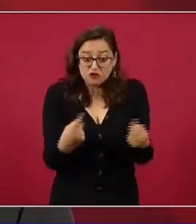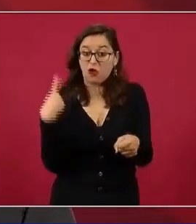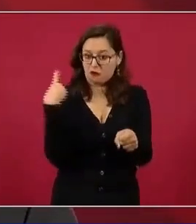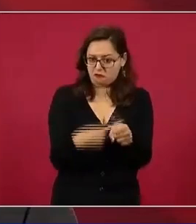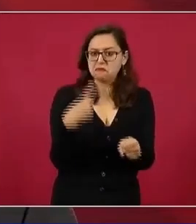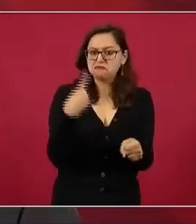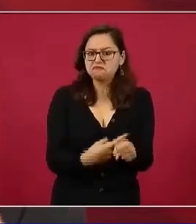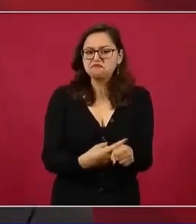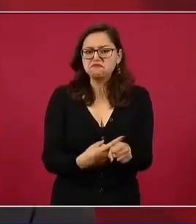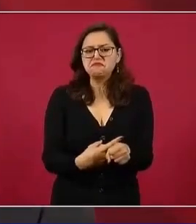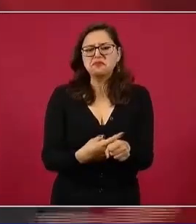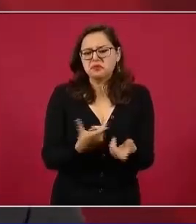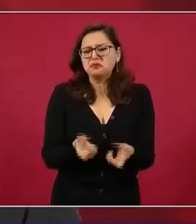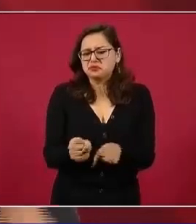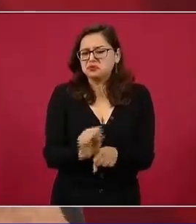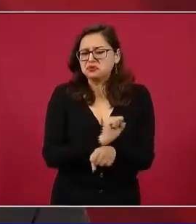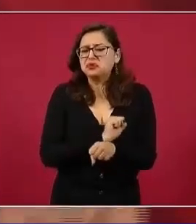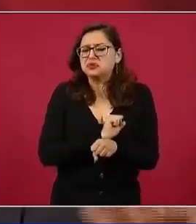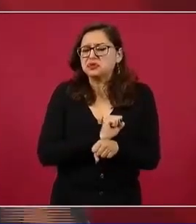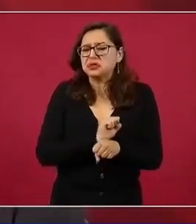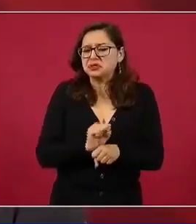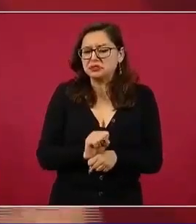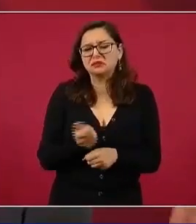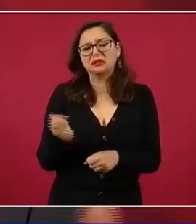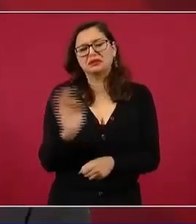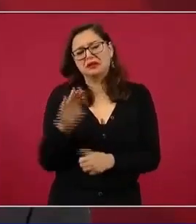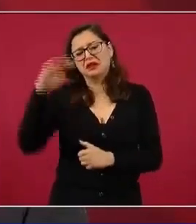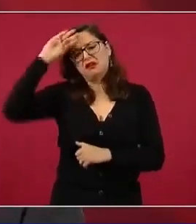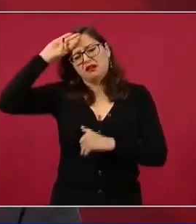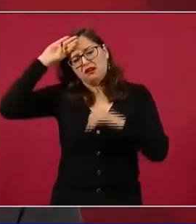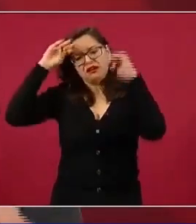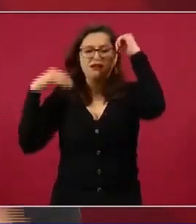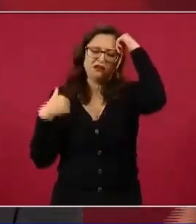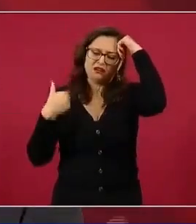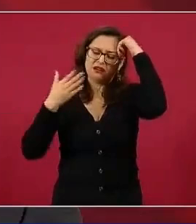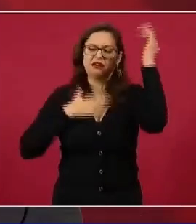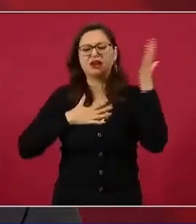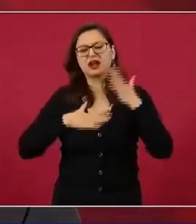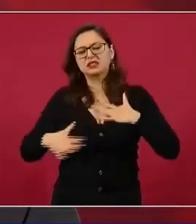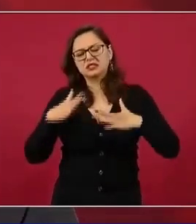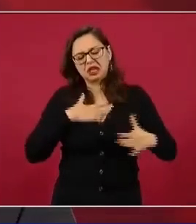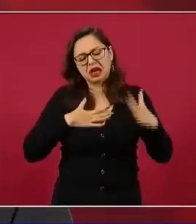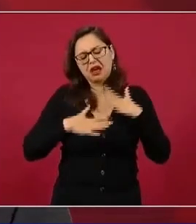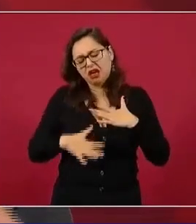enfermedad leve. Ciertamente les puede causar fiebre, malestar, fatiga, tardan